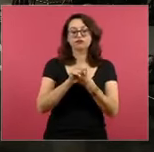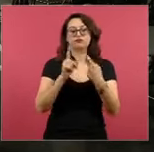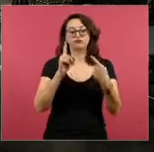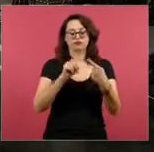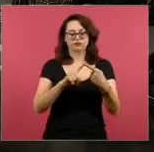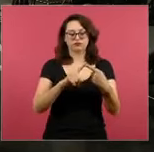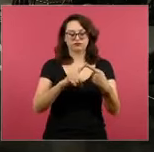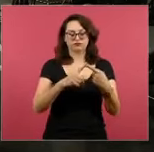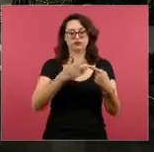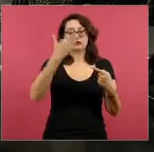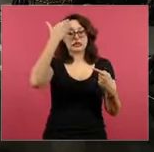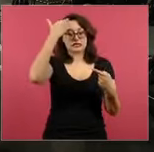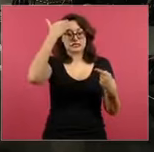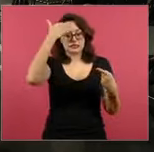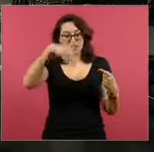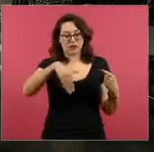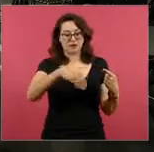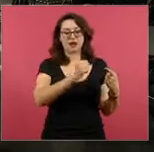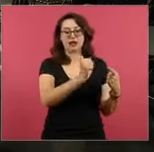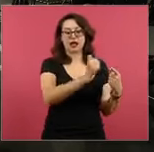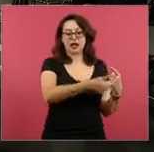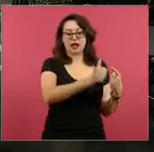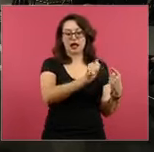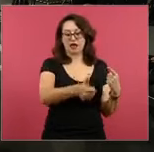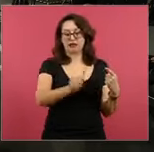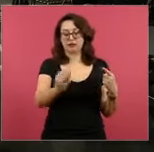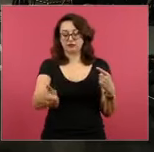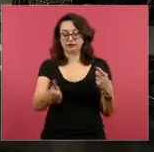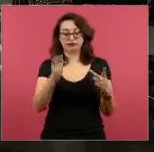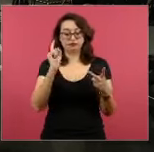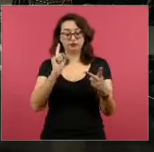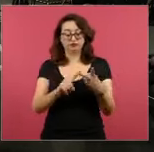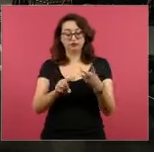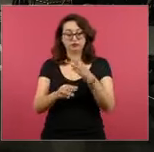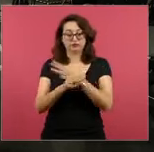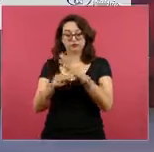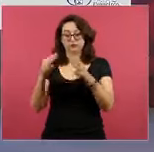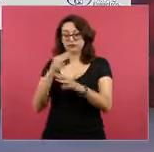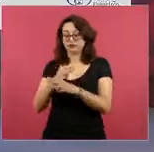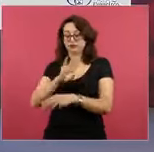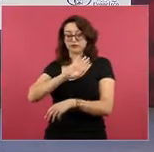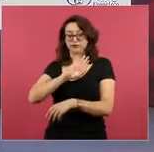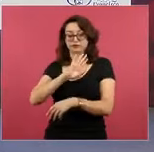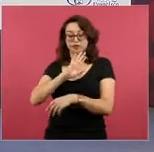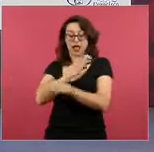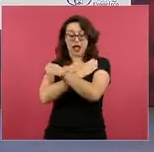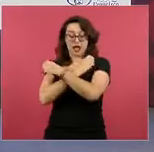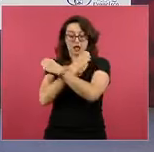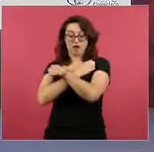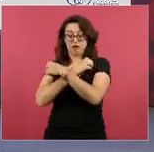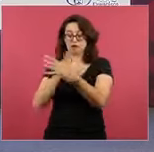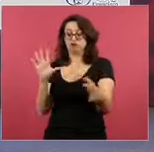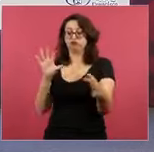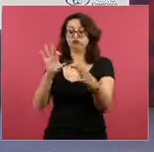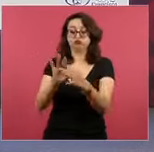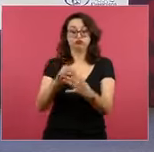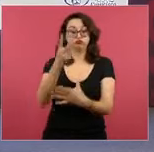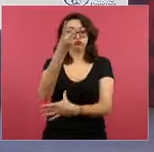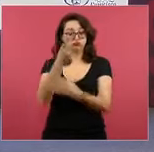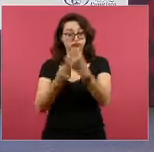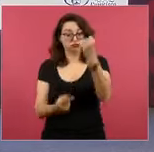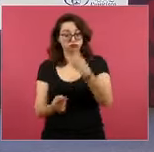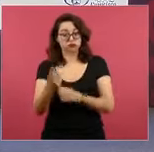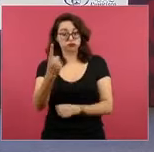comunitarios personales con conocimientos disciplinares. Y aquí es muy importante tener la distinción